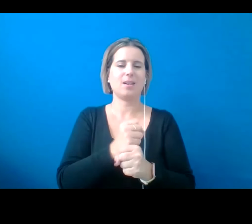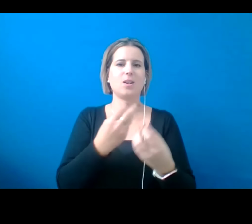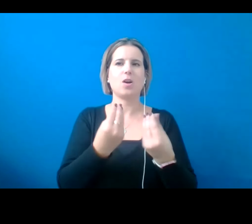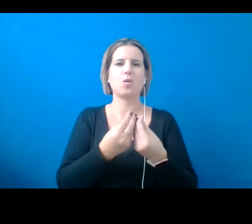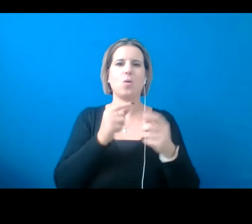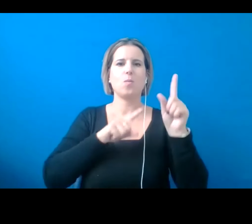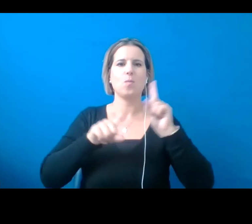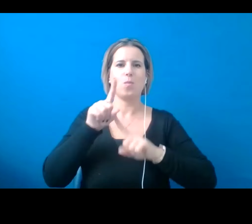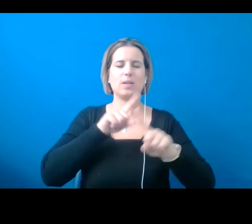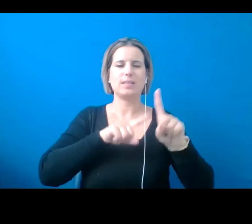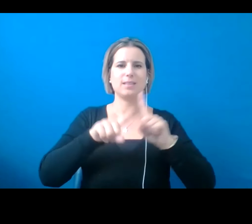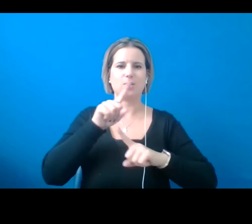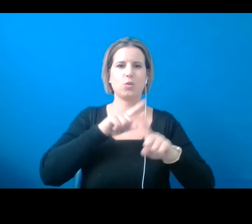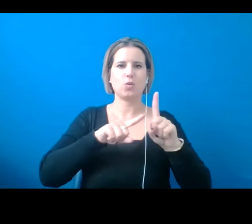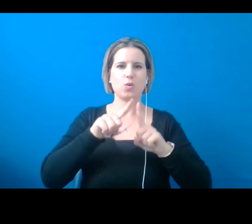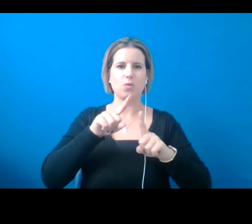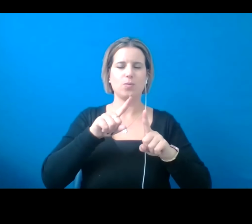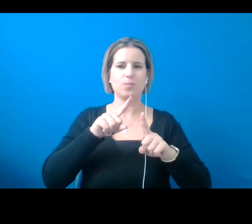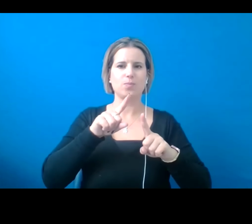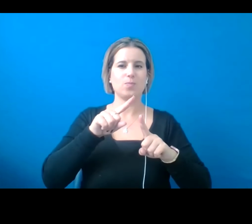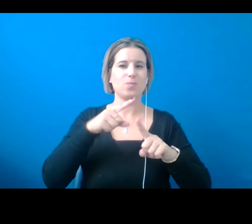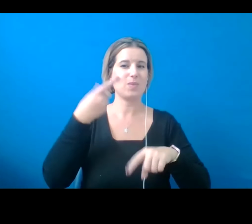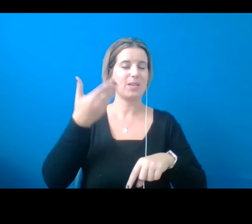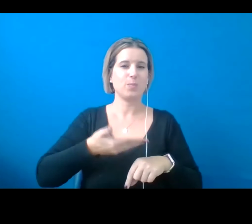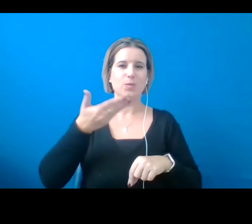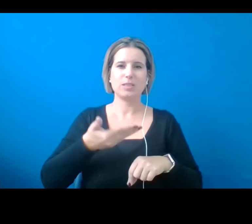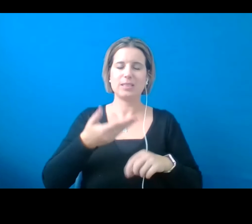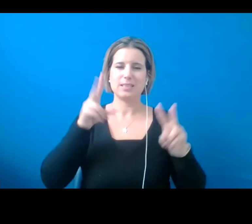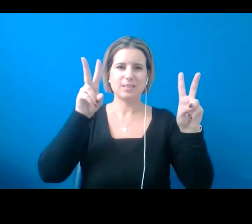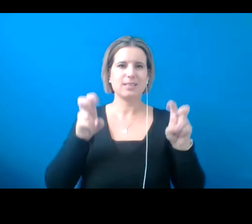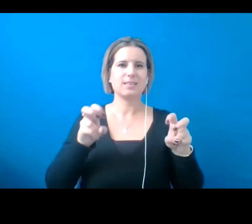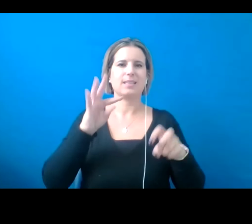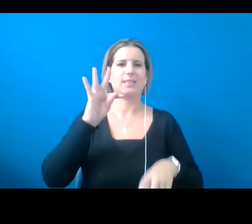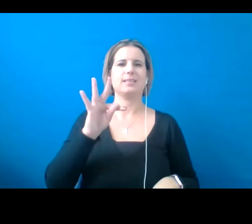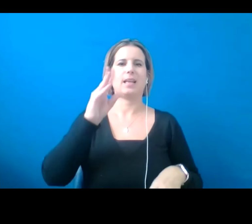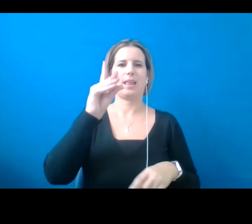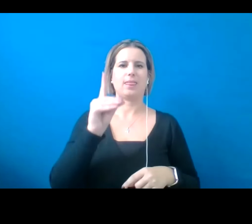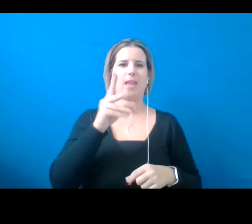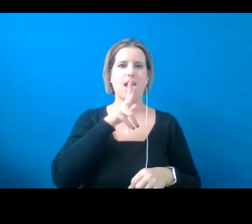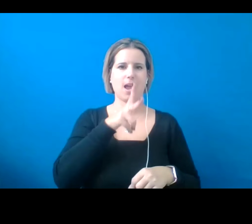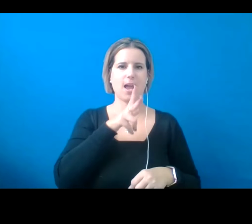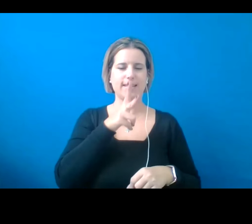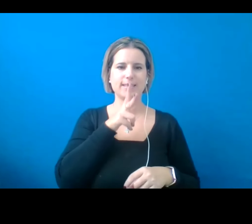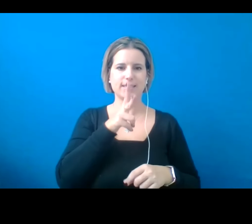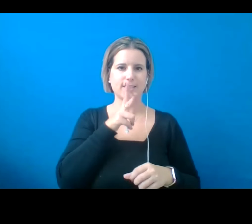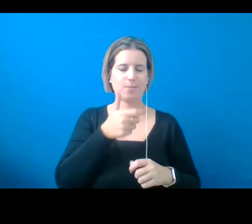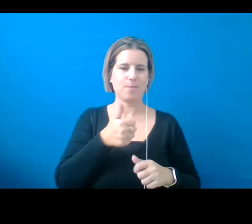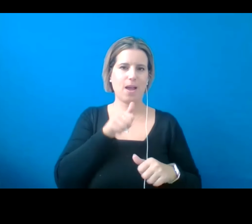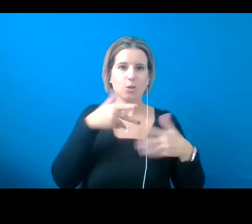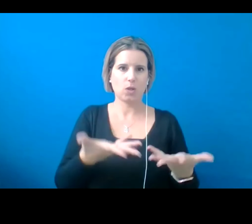comórbidos y fundamentalmente sería el TDAH el que está más presente